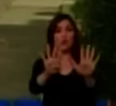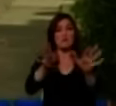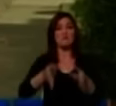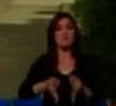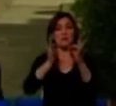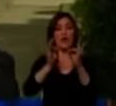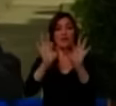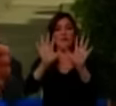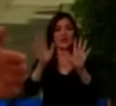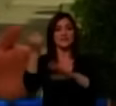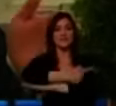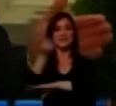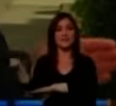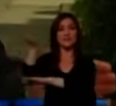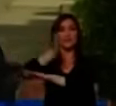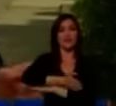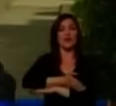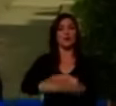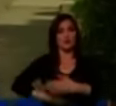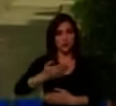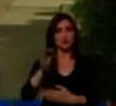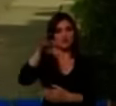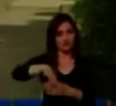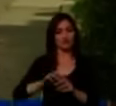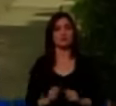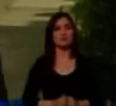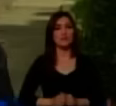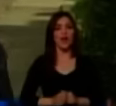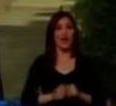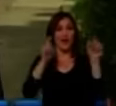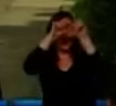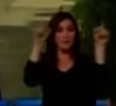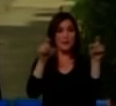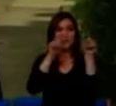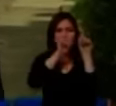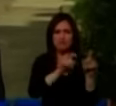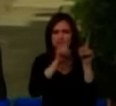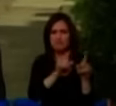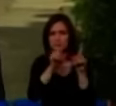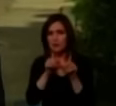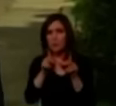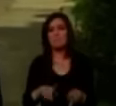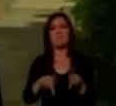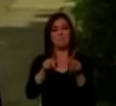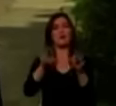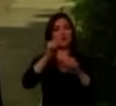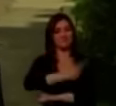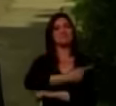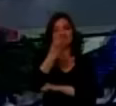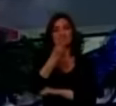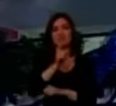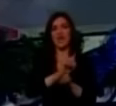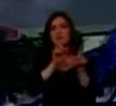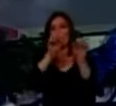decir, 10 días antes del proceso electoral. Además, el exit poll, las encuestas a boca de urna, estarán permitidas el día de las